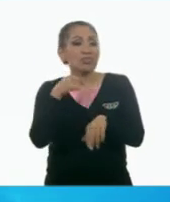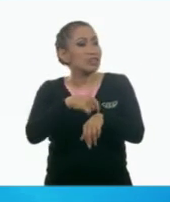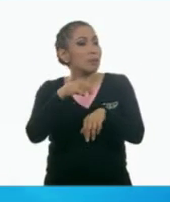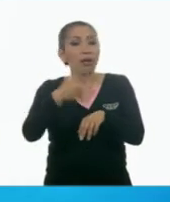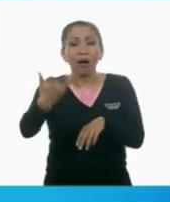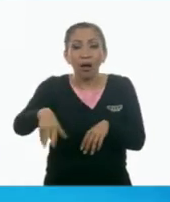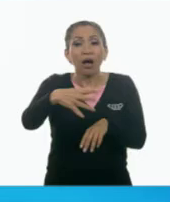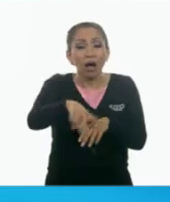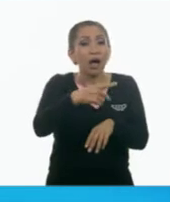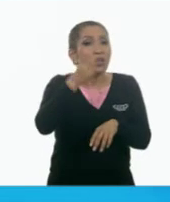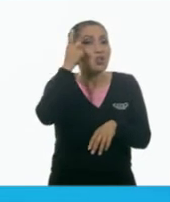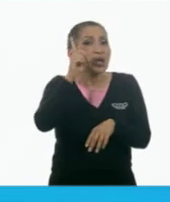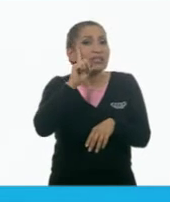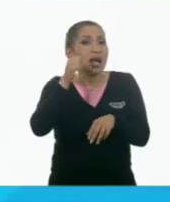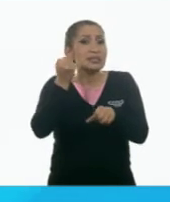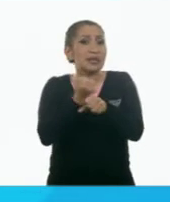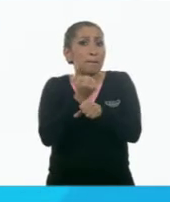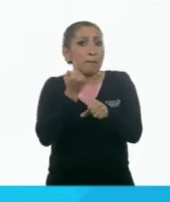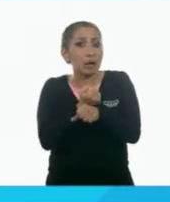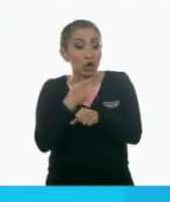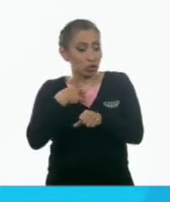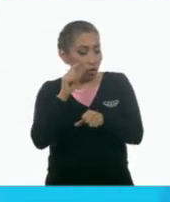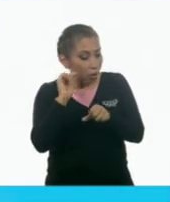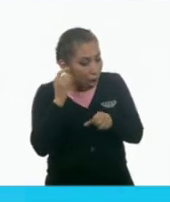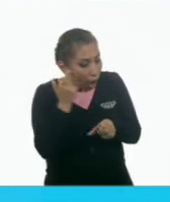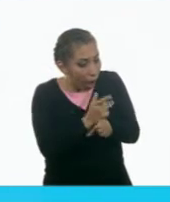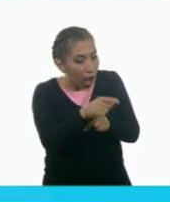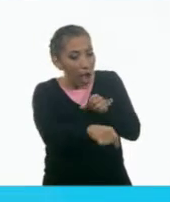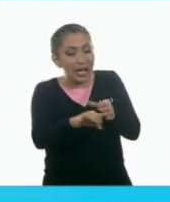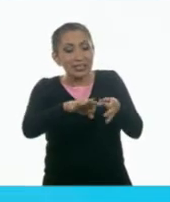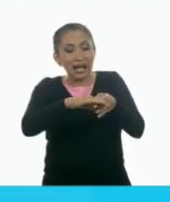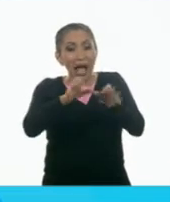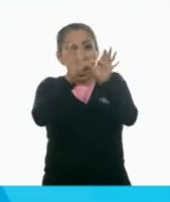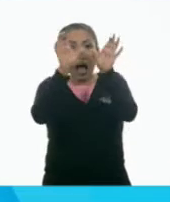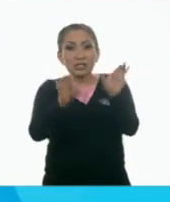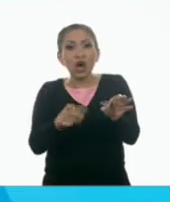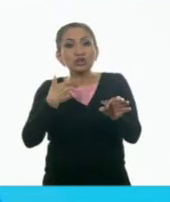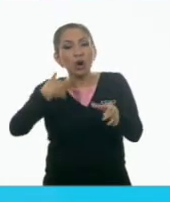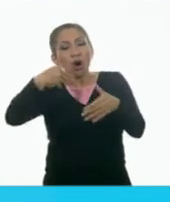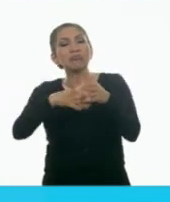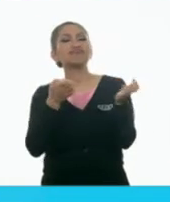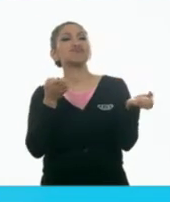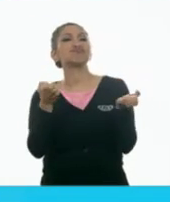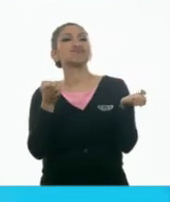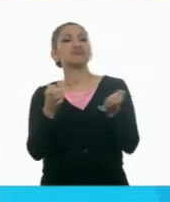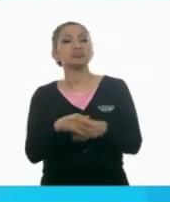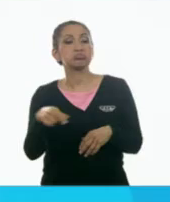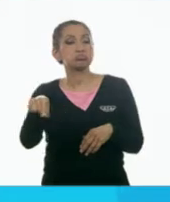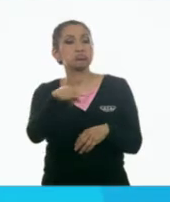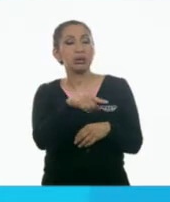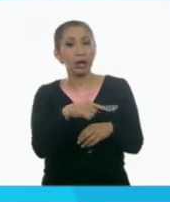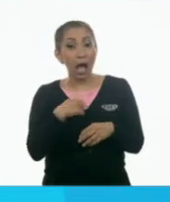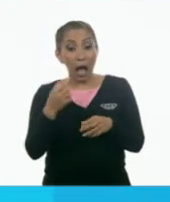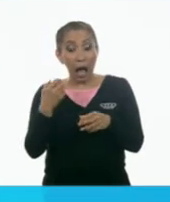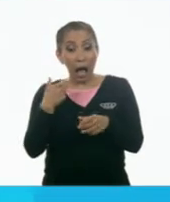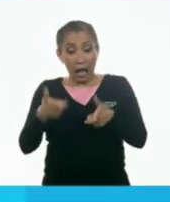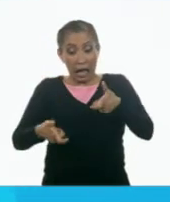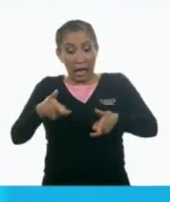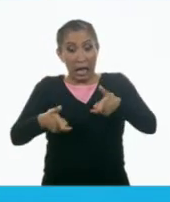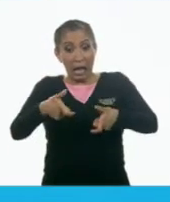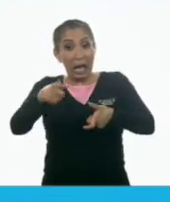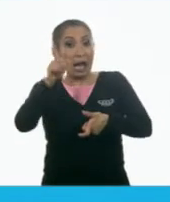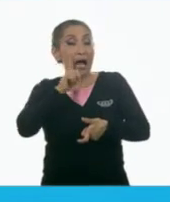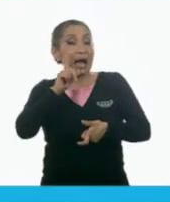tiempo buscando a la dueña de este zapato. Lo encontré cerca de un castillo un día que estaba entrenando por ahí. ¡Es la zapatilla de